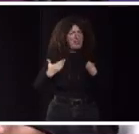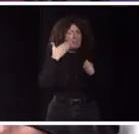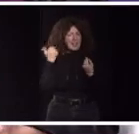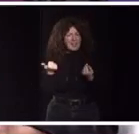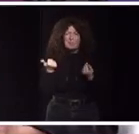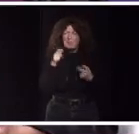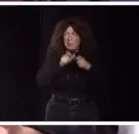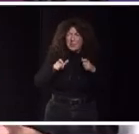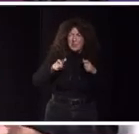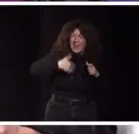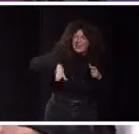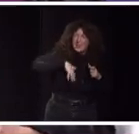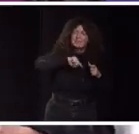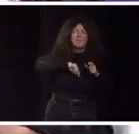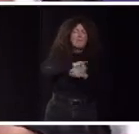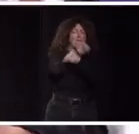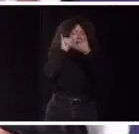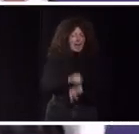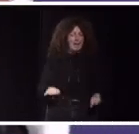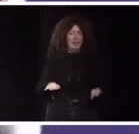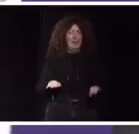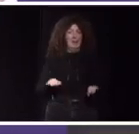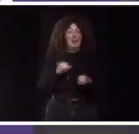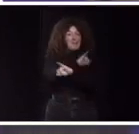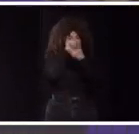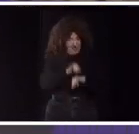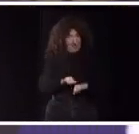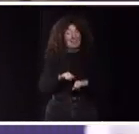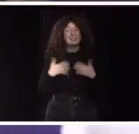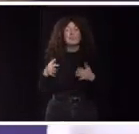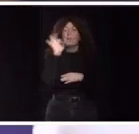pueda ser feliz. Y